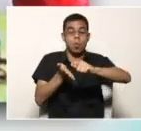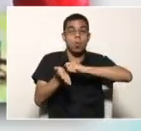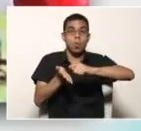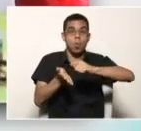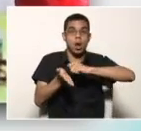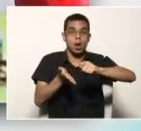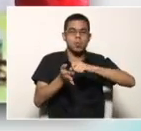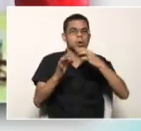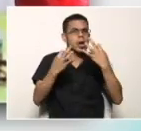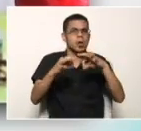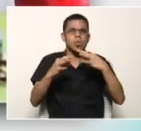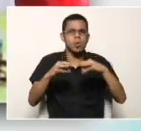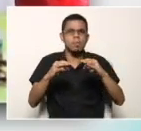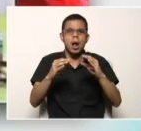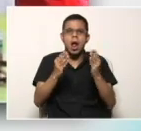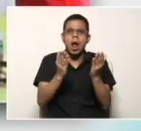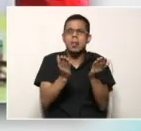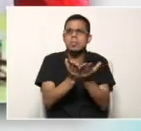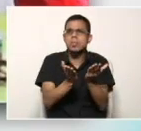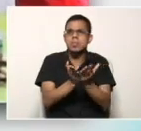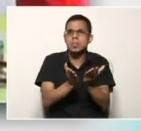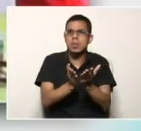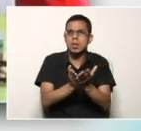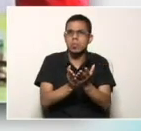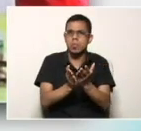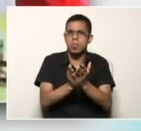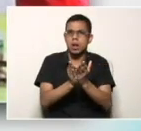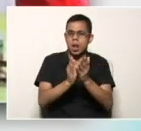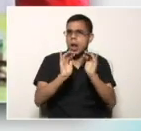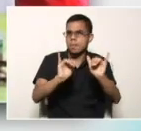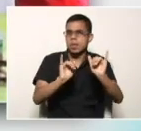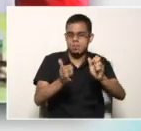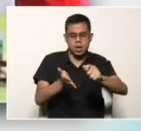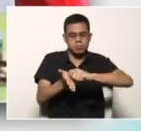goma, la colocamos en una superficie y